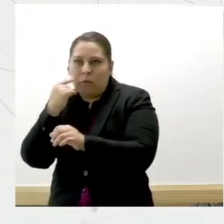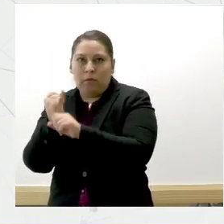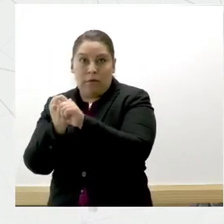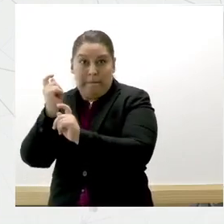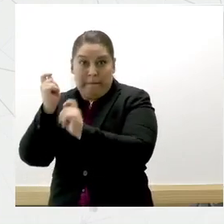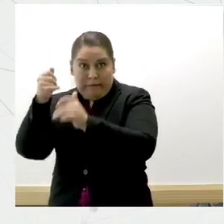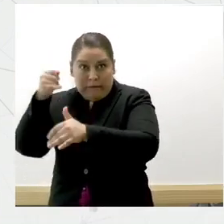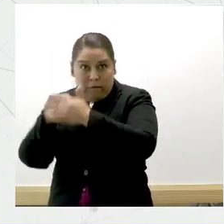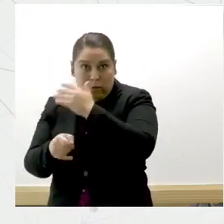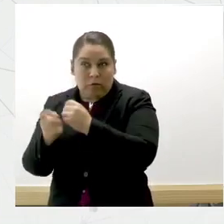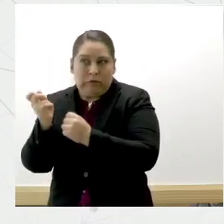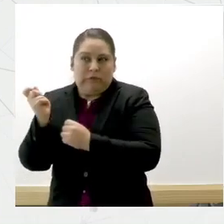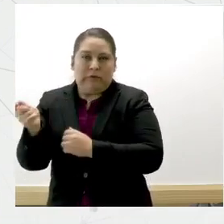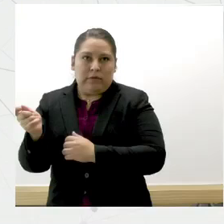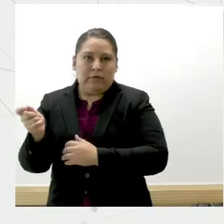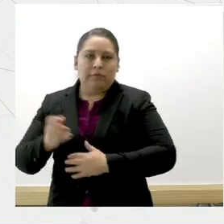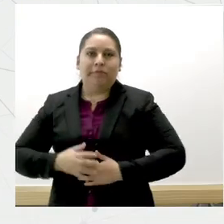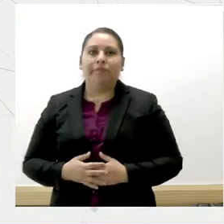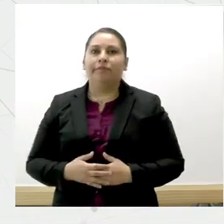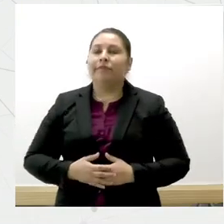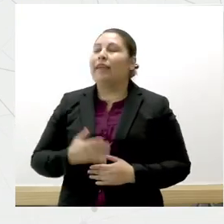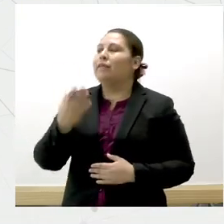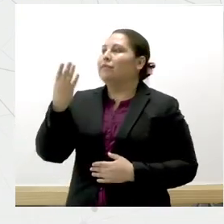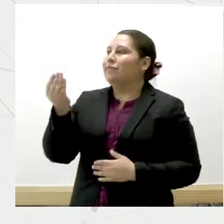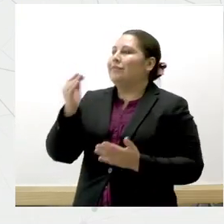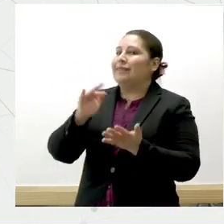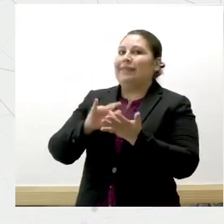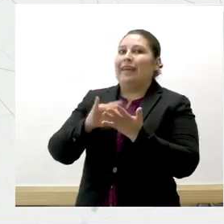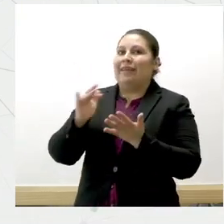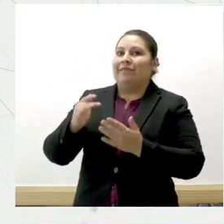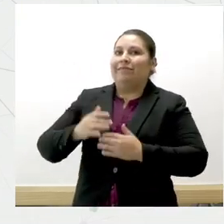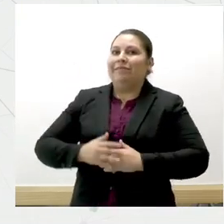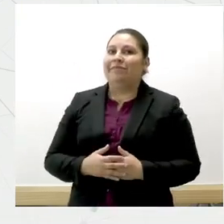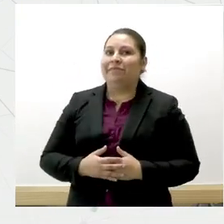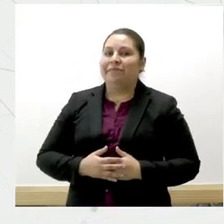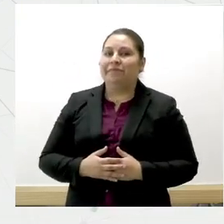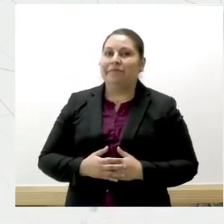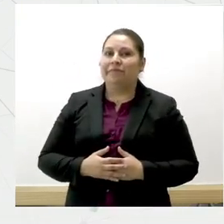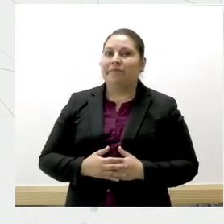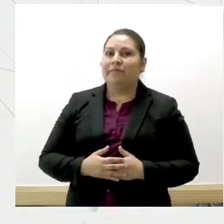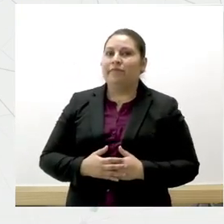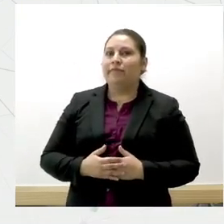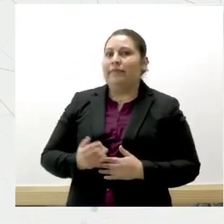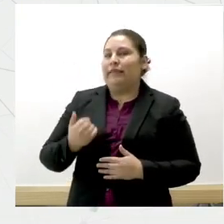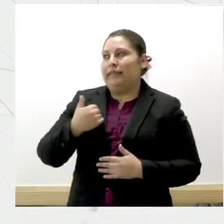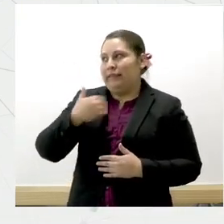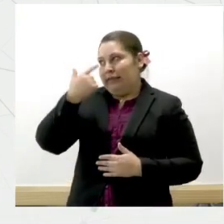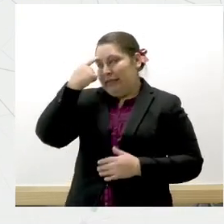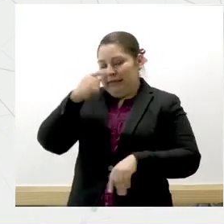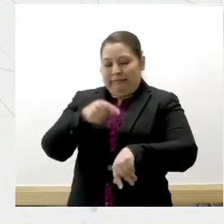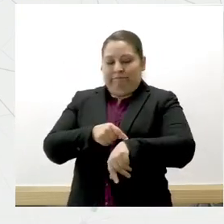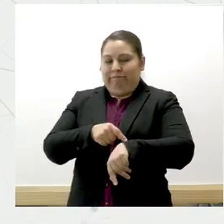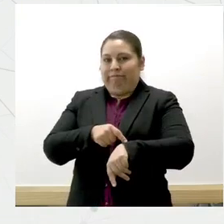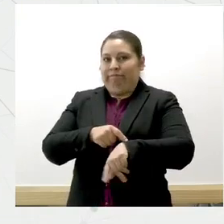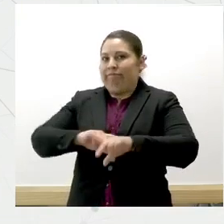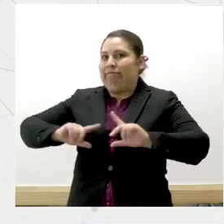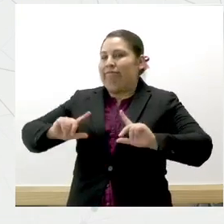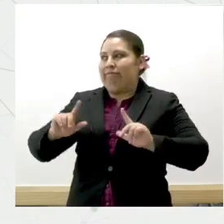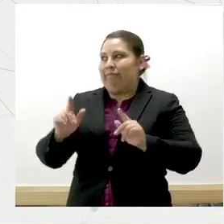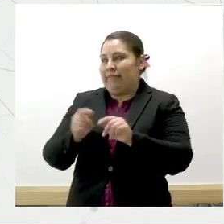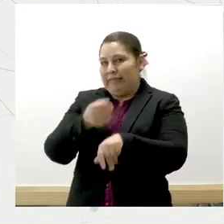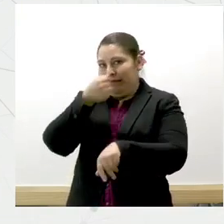Muchas gracias, doctora. Sé que estamos ya llegando a nuestra